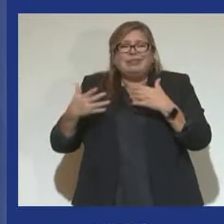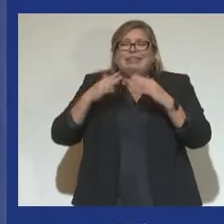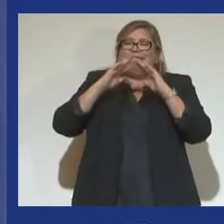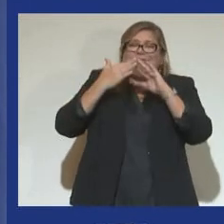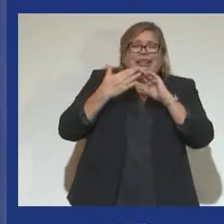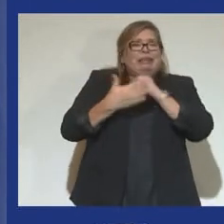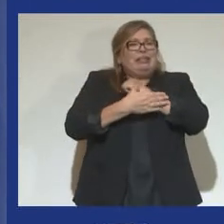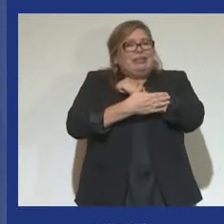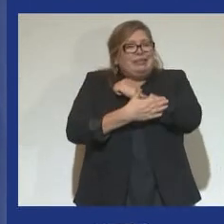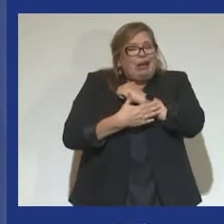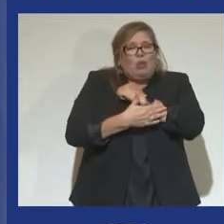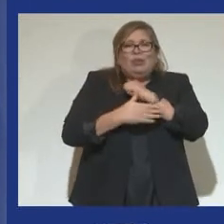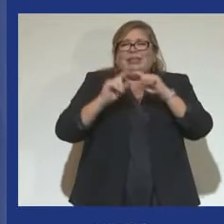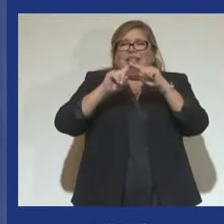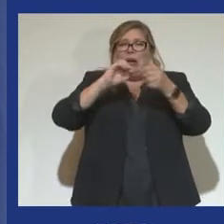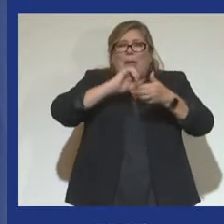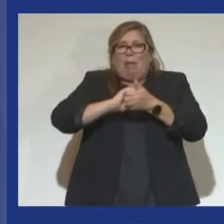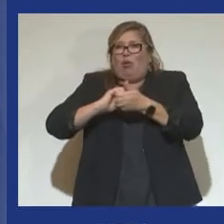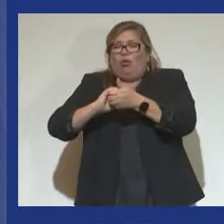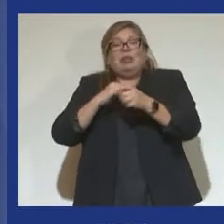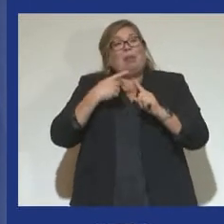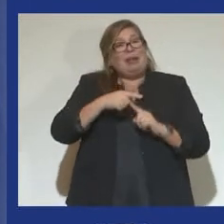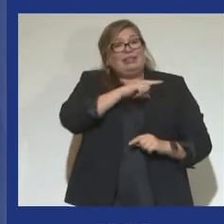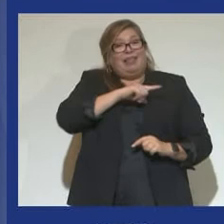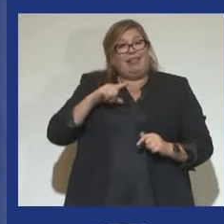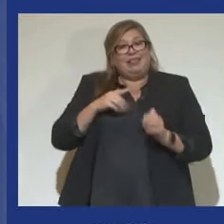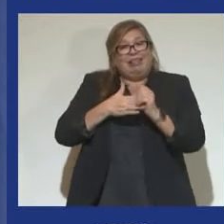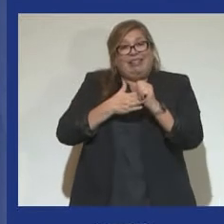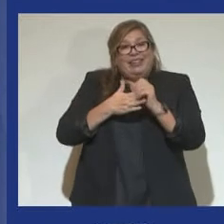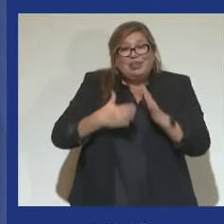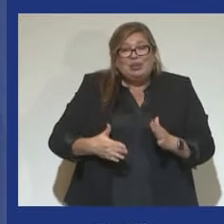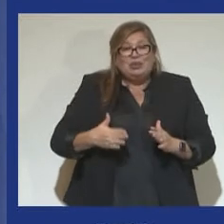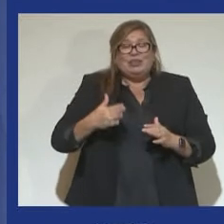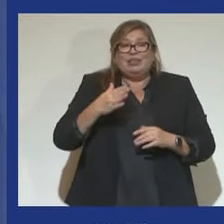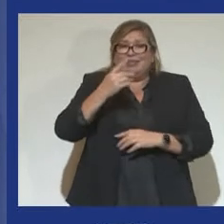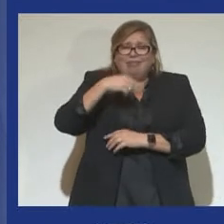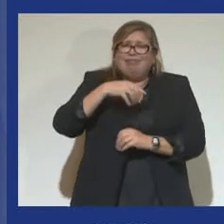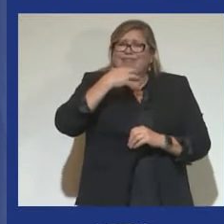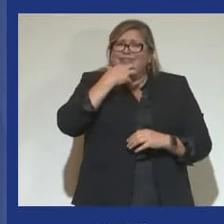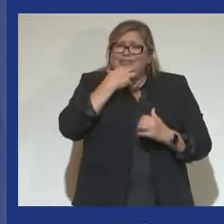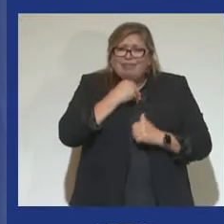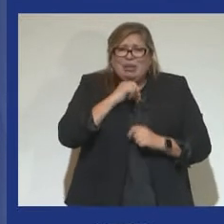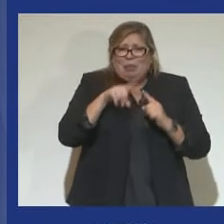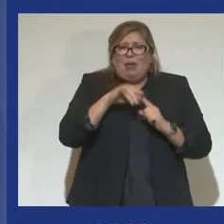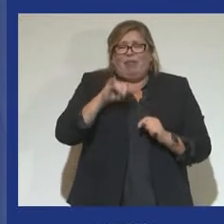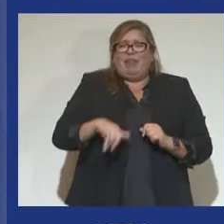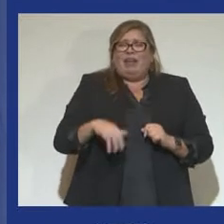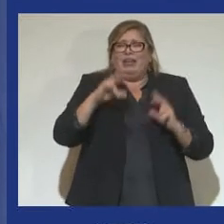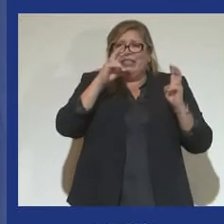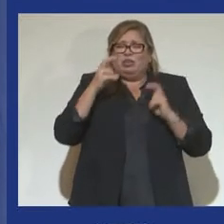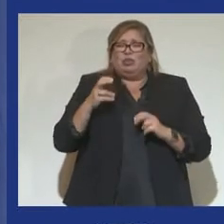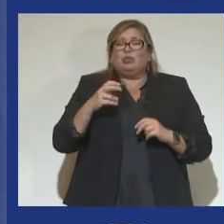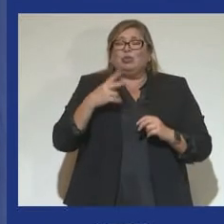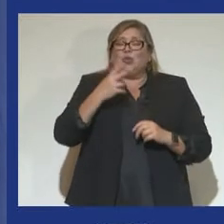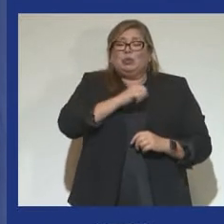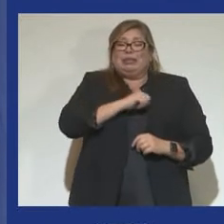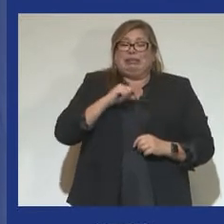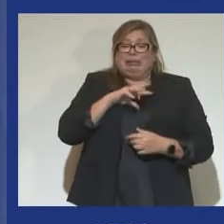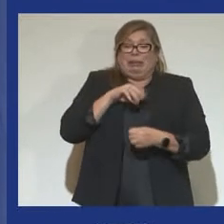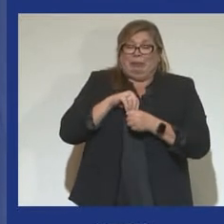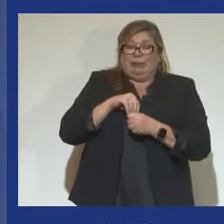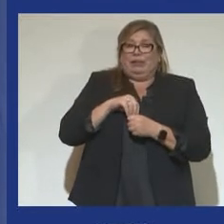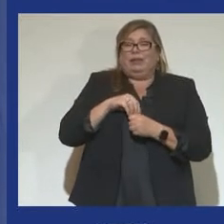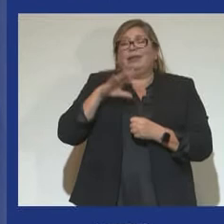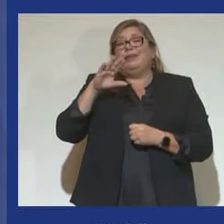en los condados y en las ciudades y trabajando con líderes de la legislatura que están muy interesados en esto al igual que los dos líderes de la